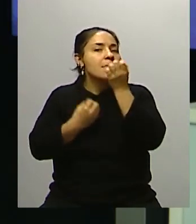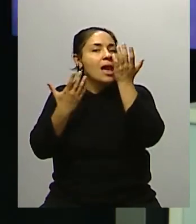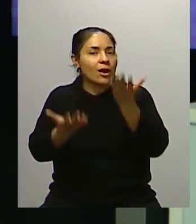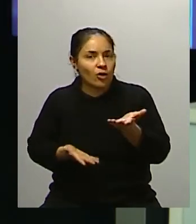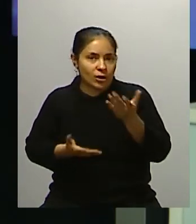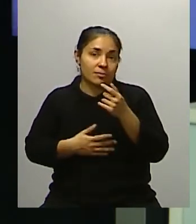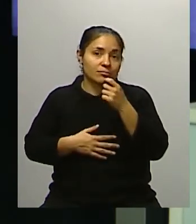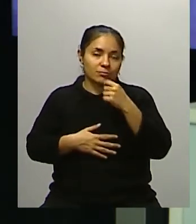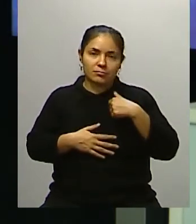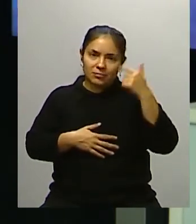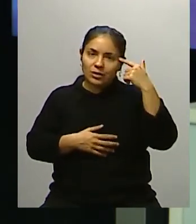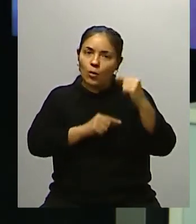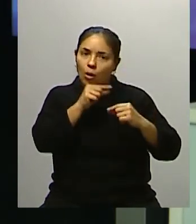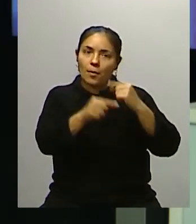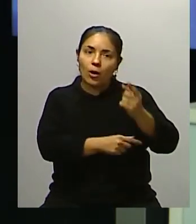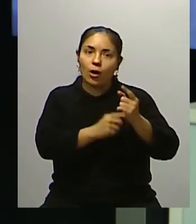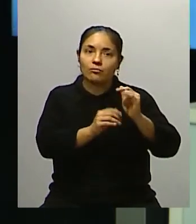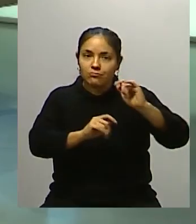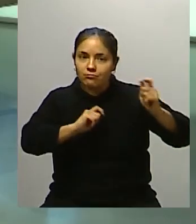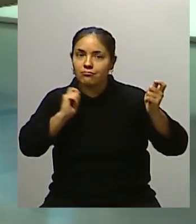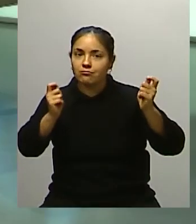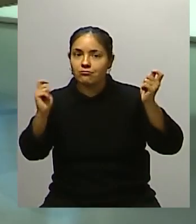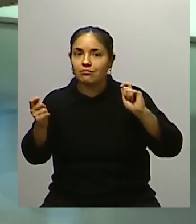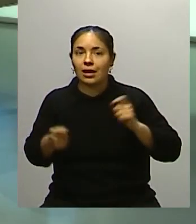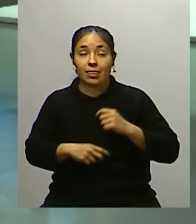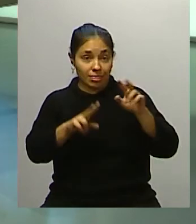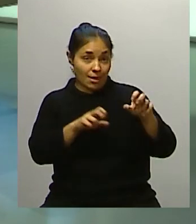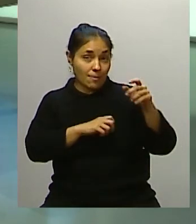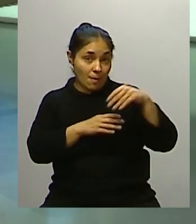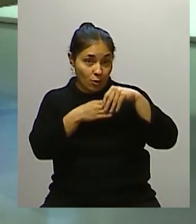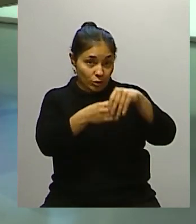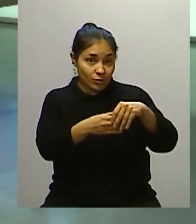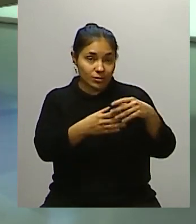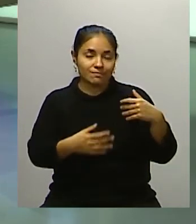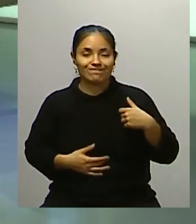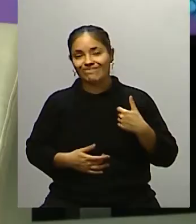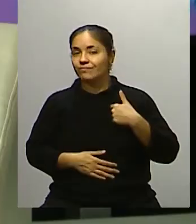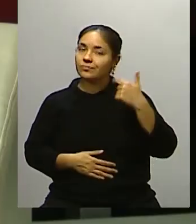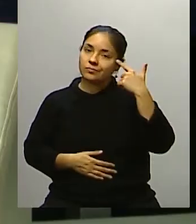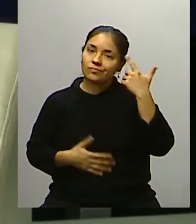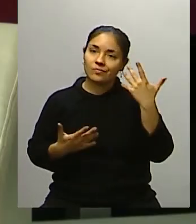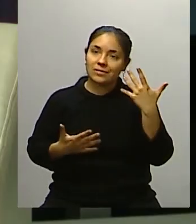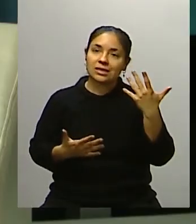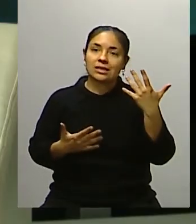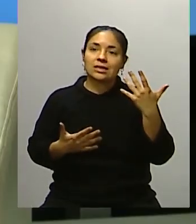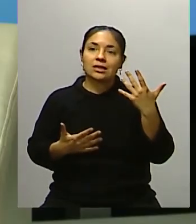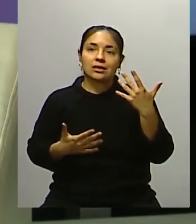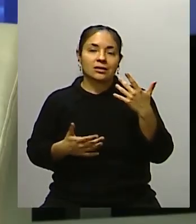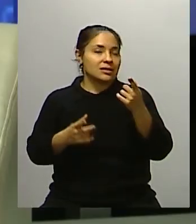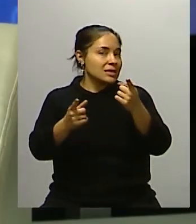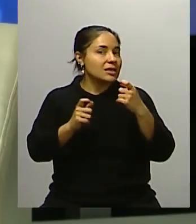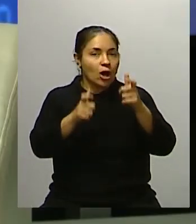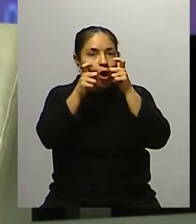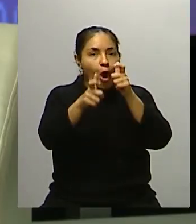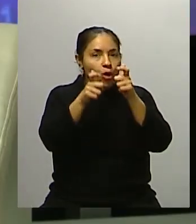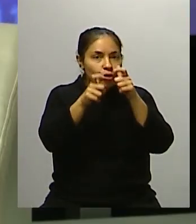ir erradicando esto de a poco? Del monotributo, Sí. ¿te referís? Y lamentablemente tiene que haber no solamente un control efectivo del